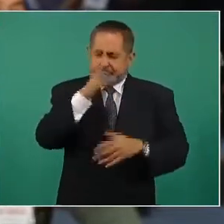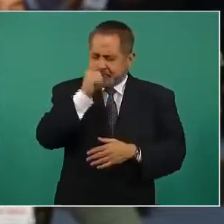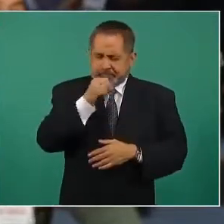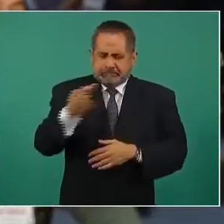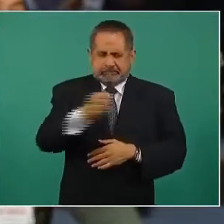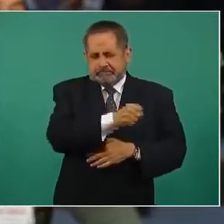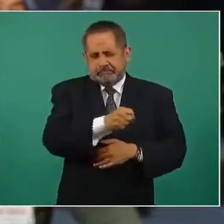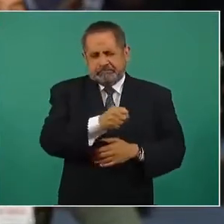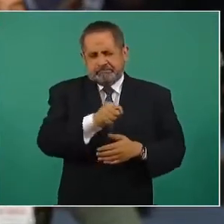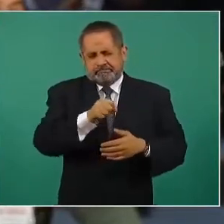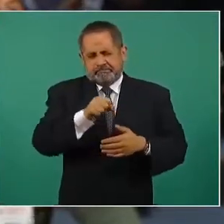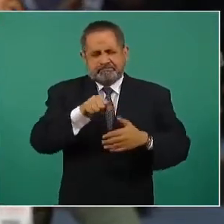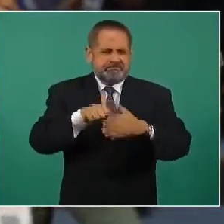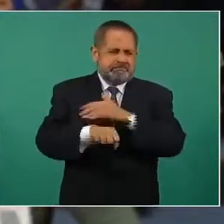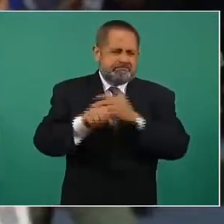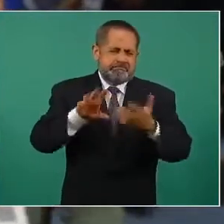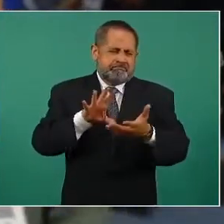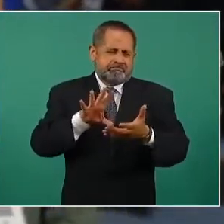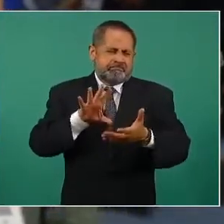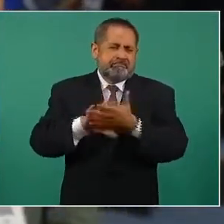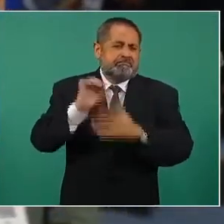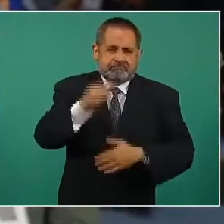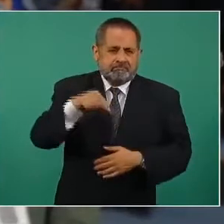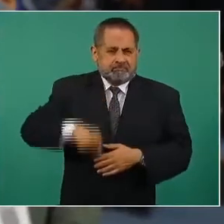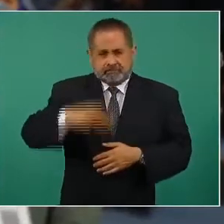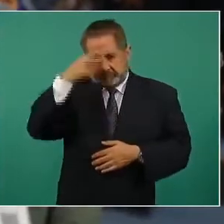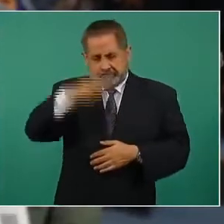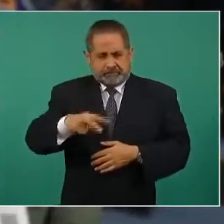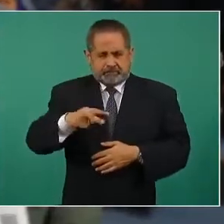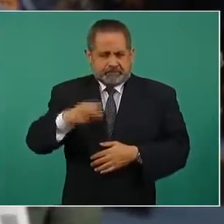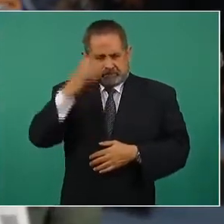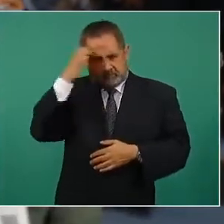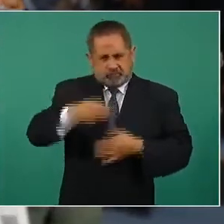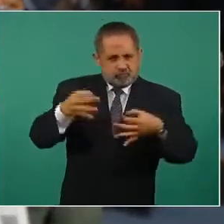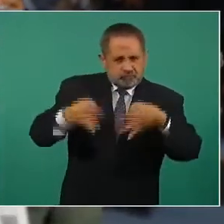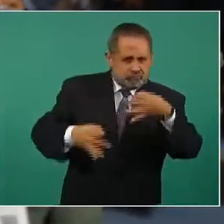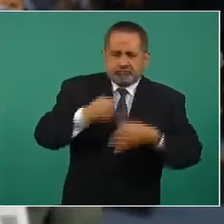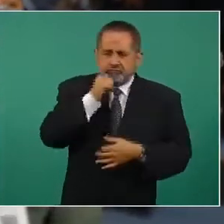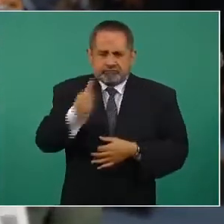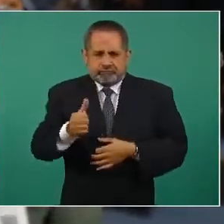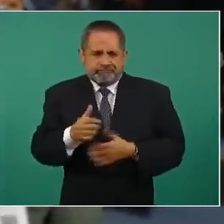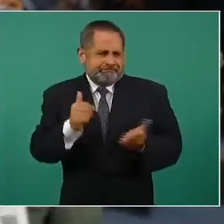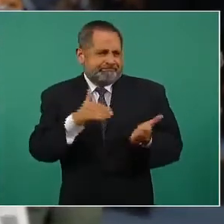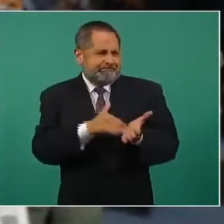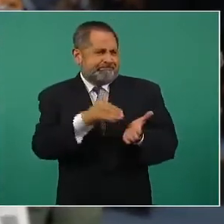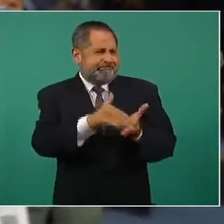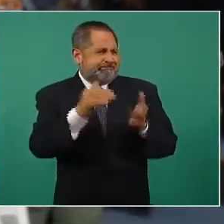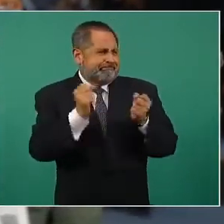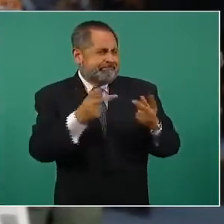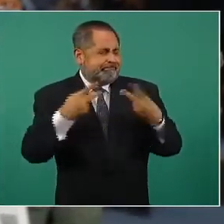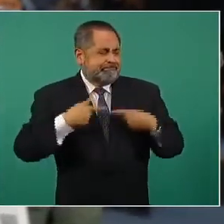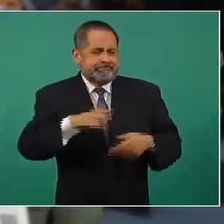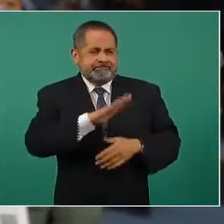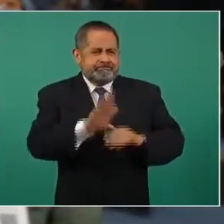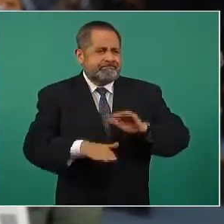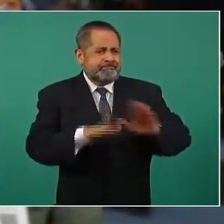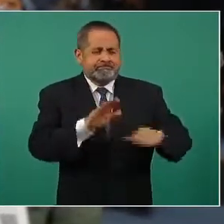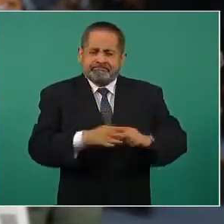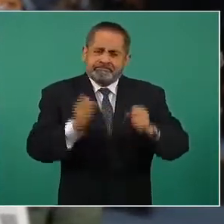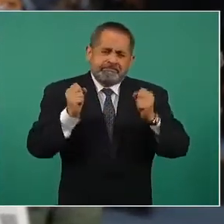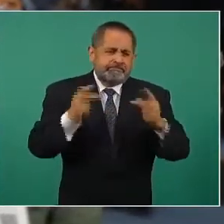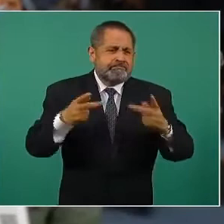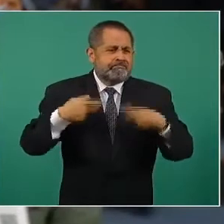lesa humanidad de los cuales este expresidente es responsable. Son miles de personas que perdieron la vida, miles